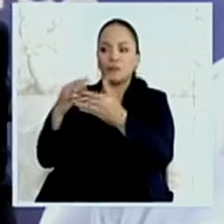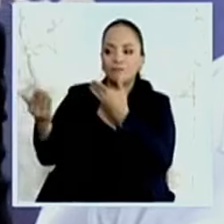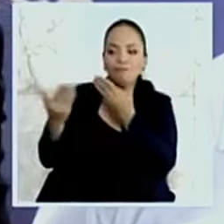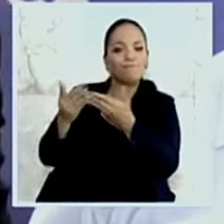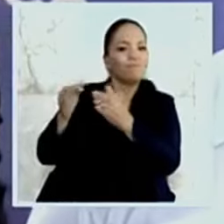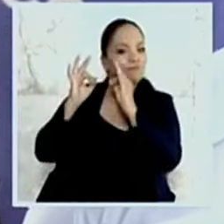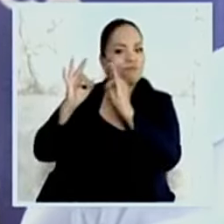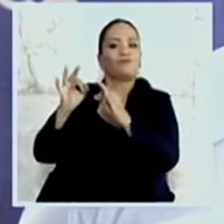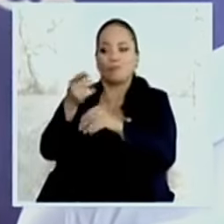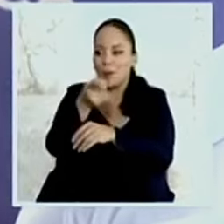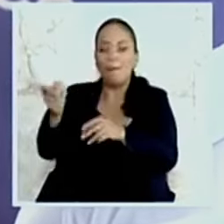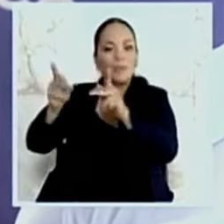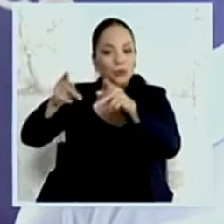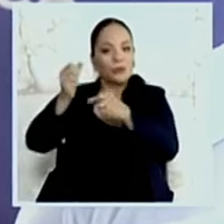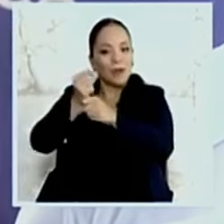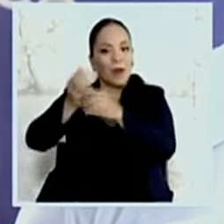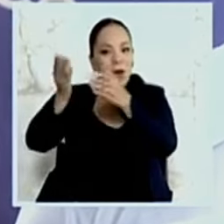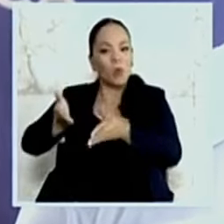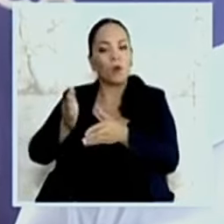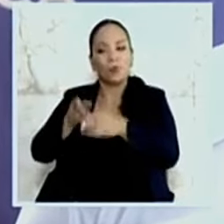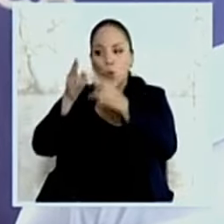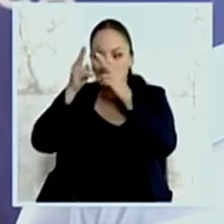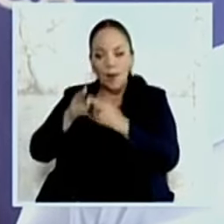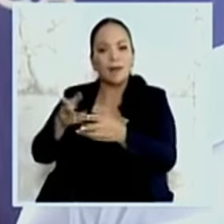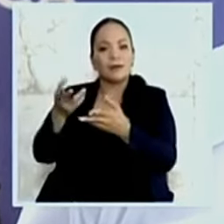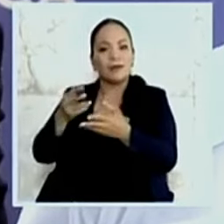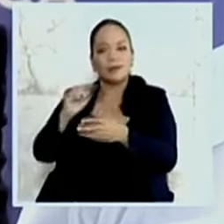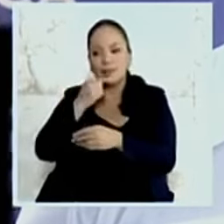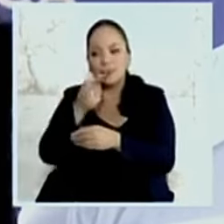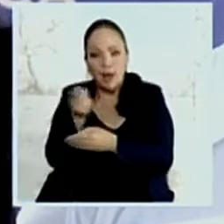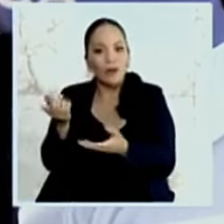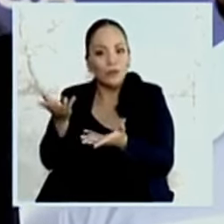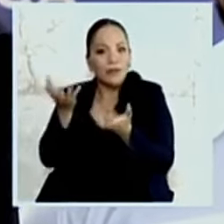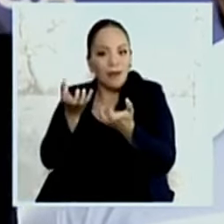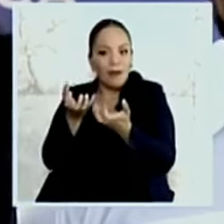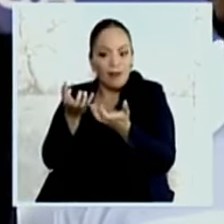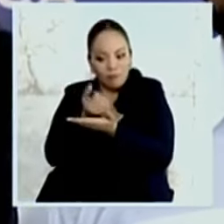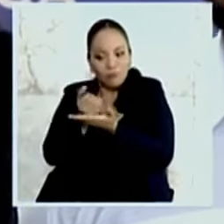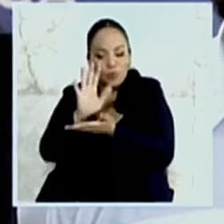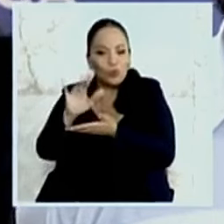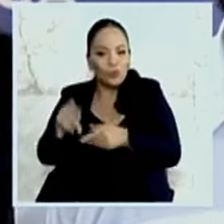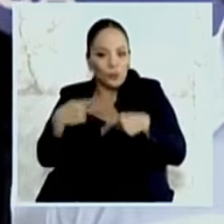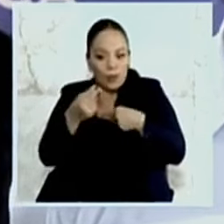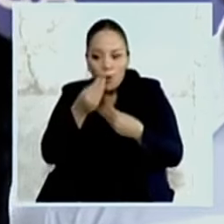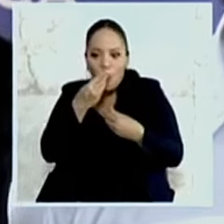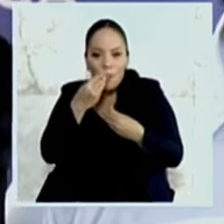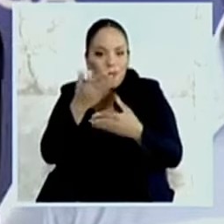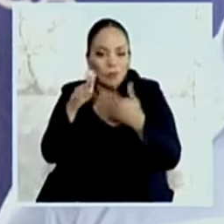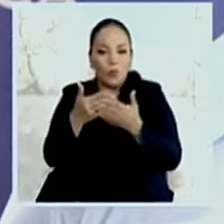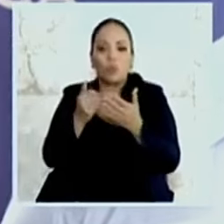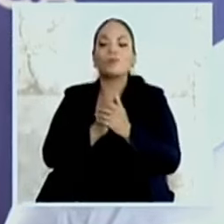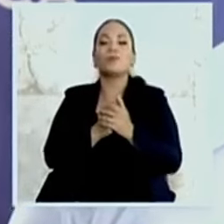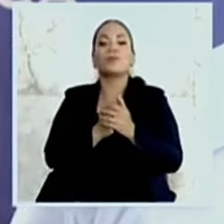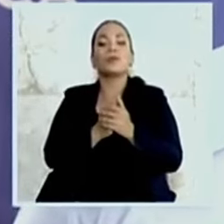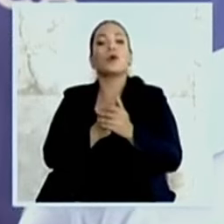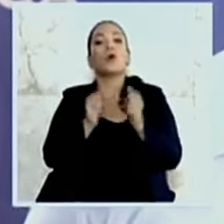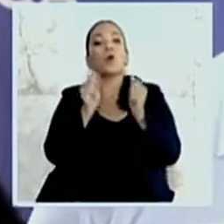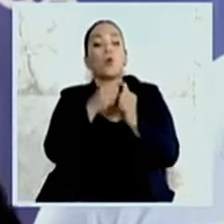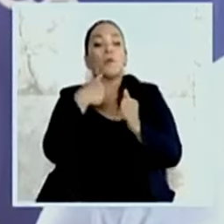mí esa es una de las relaciones que más orgullo me da, haber establecido una relación constructiva con